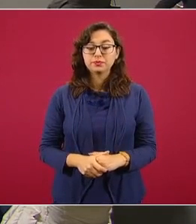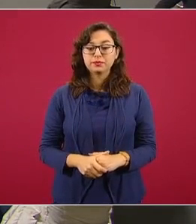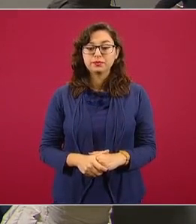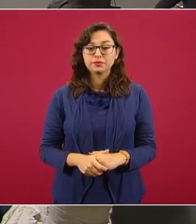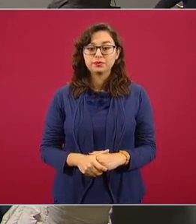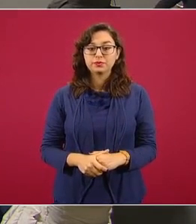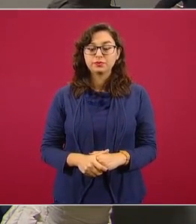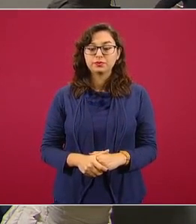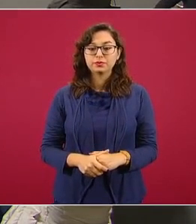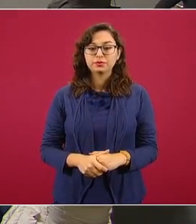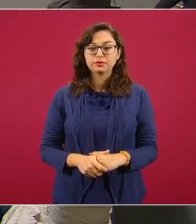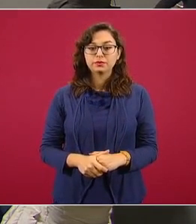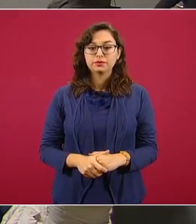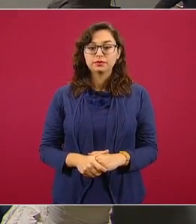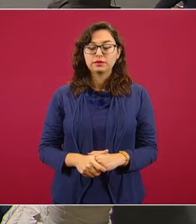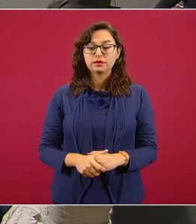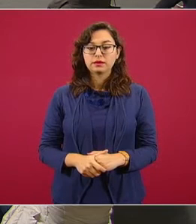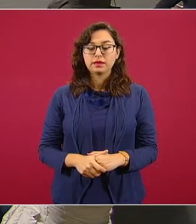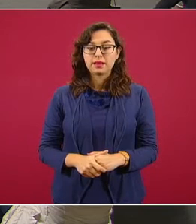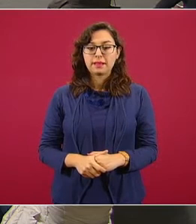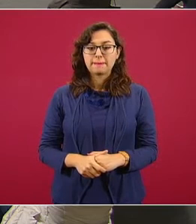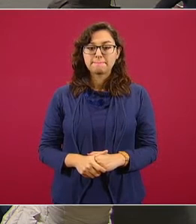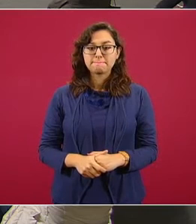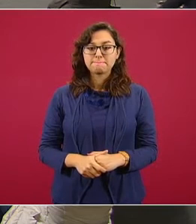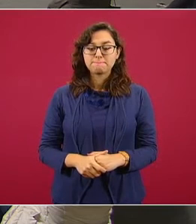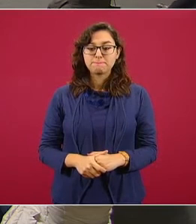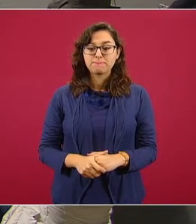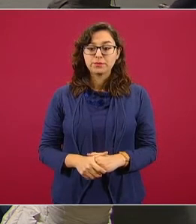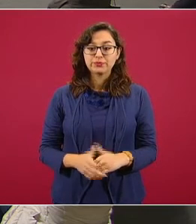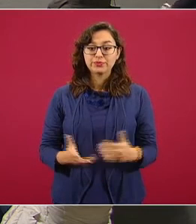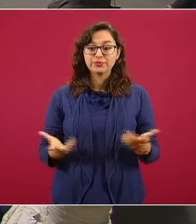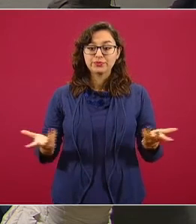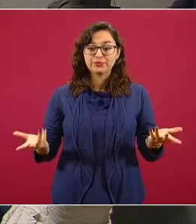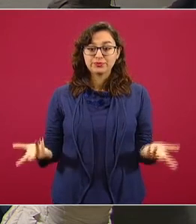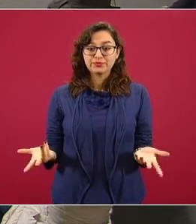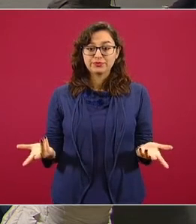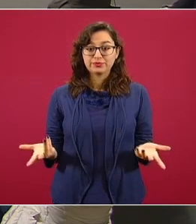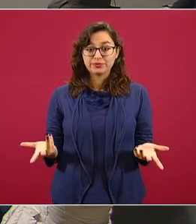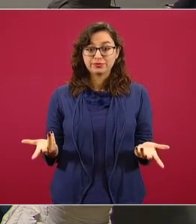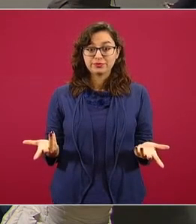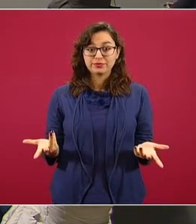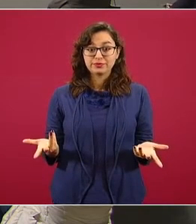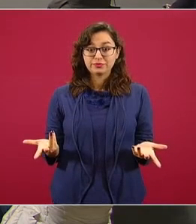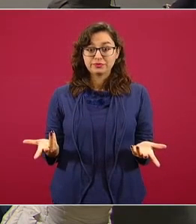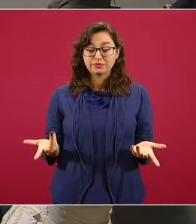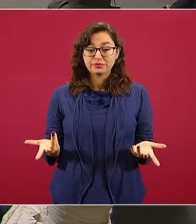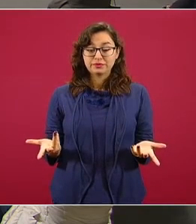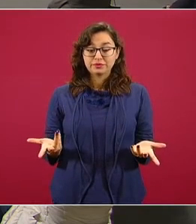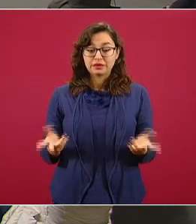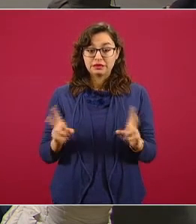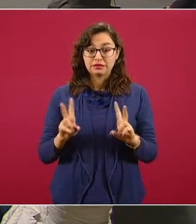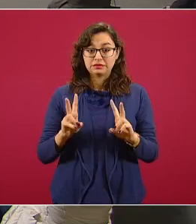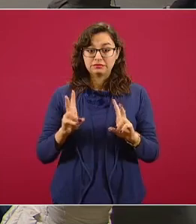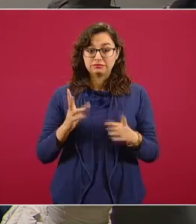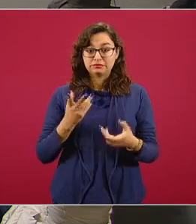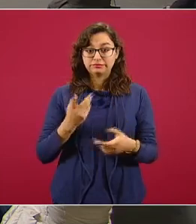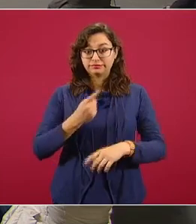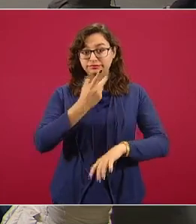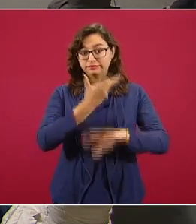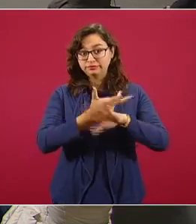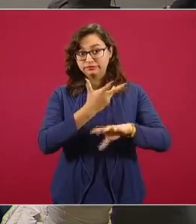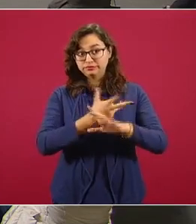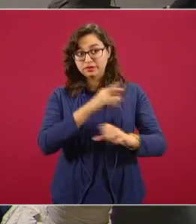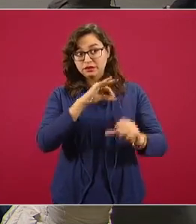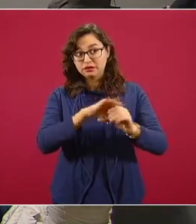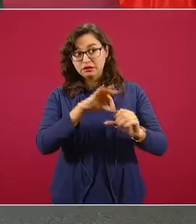lo que está aconteciendo, a pesar de que todavía no se resuelve lo de la elección en